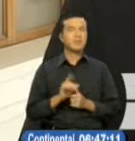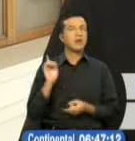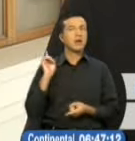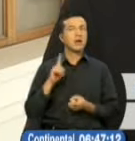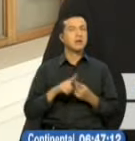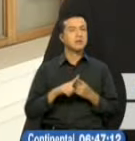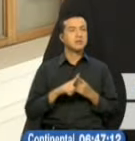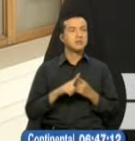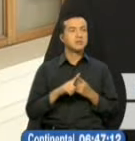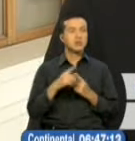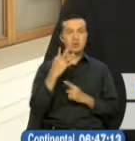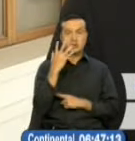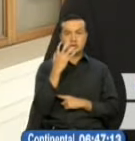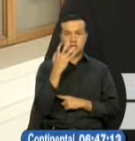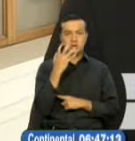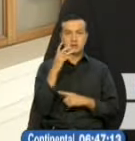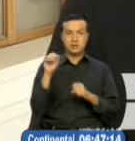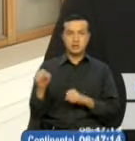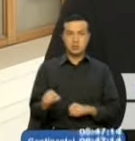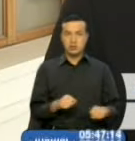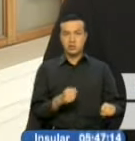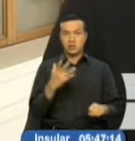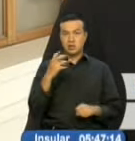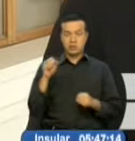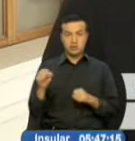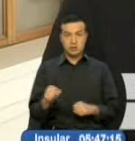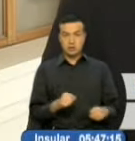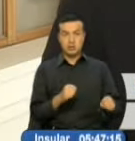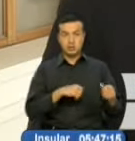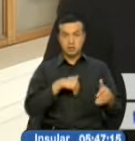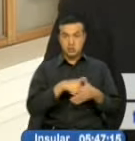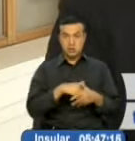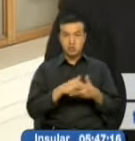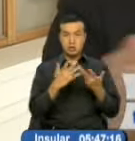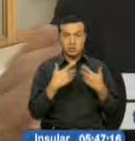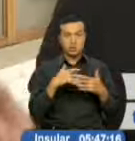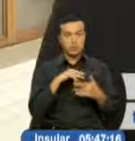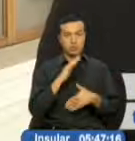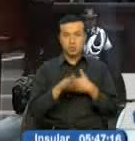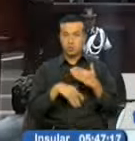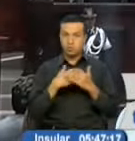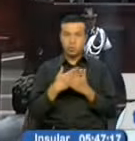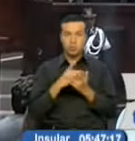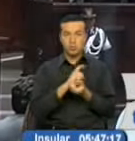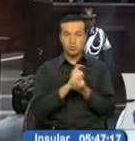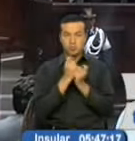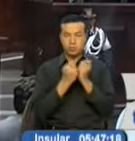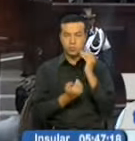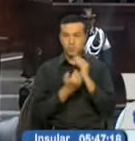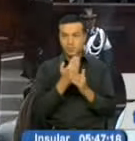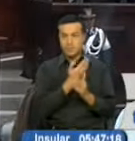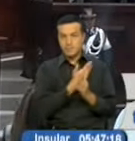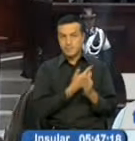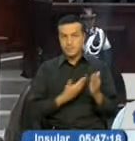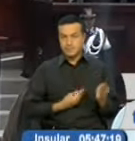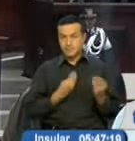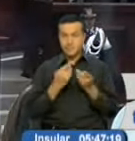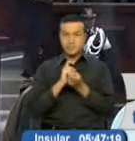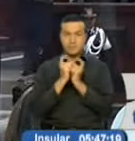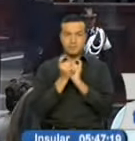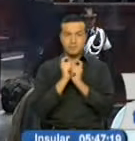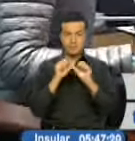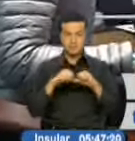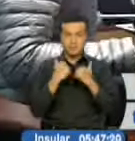el día 15 de mayo máximo habremos terminado todo el proceso de transición. En donde también se generarán cambios es en la